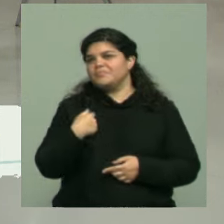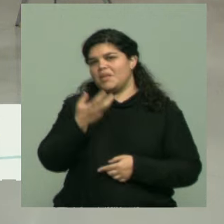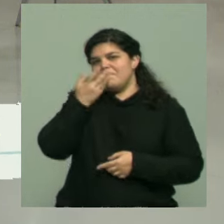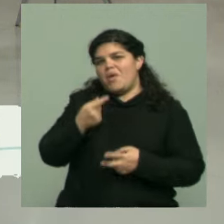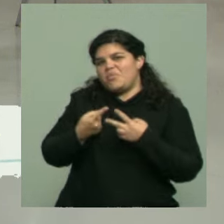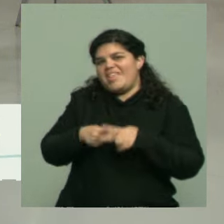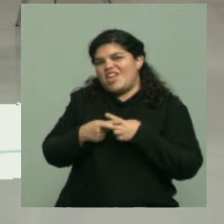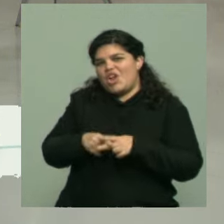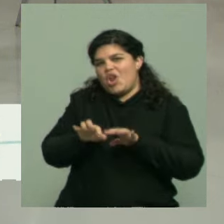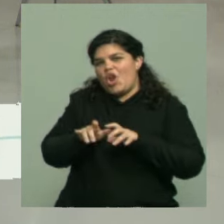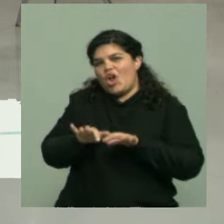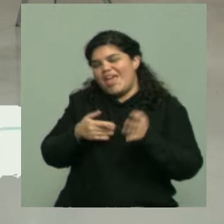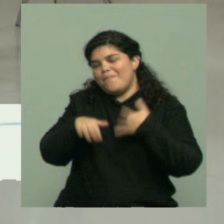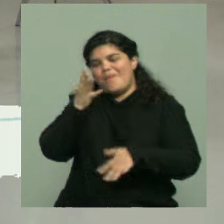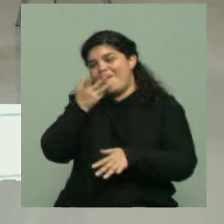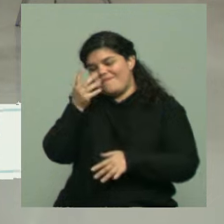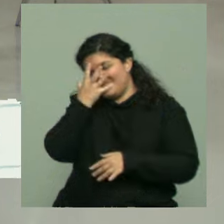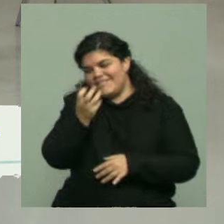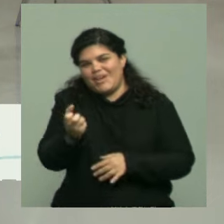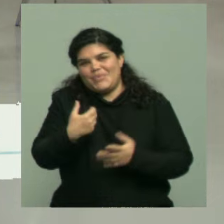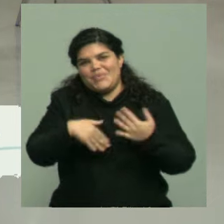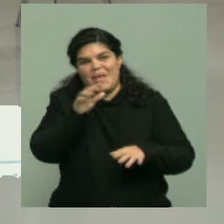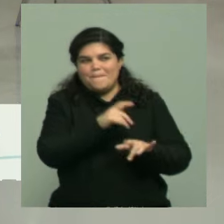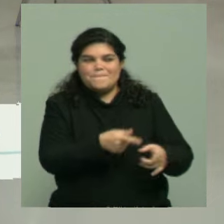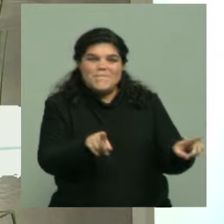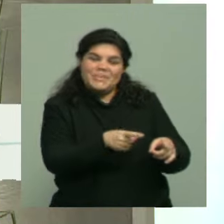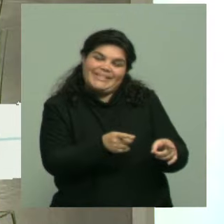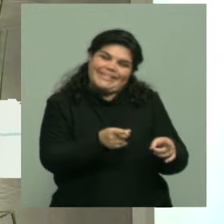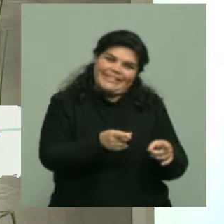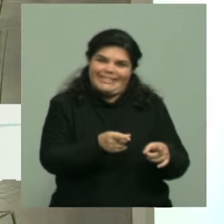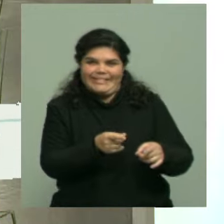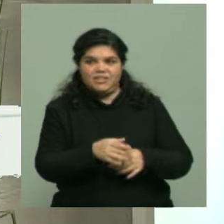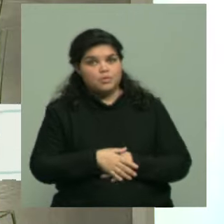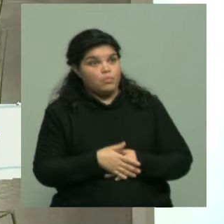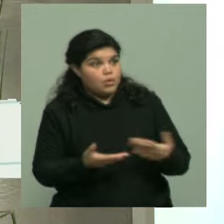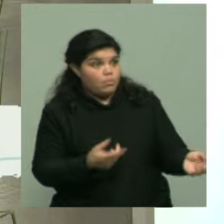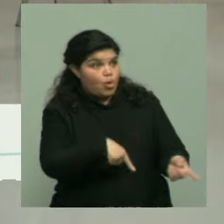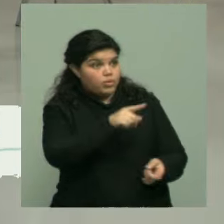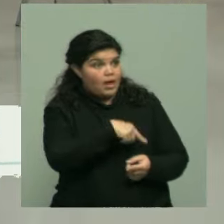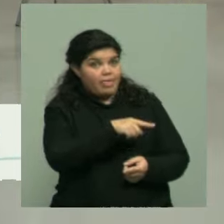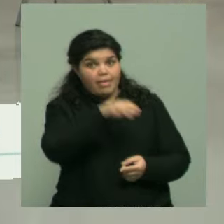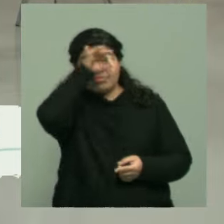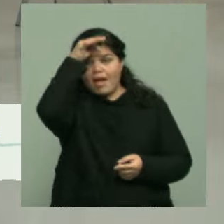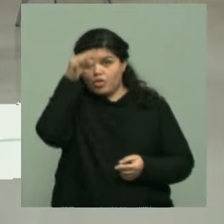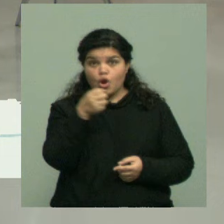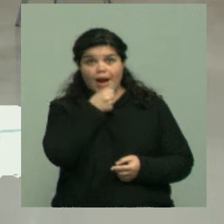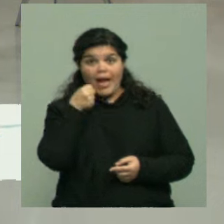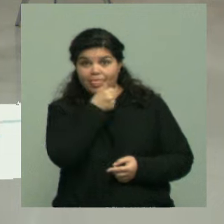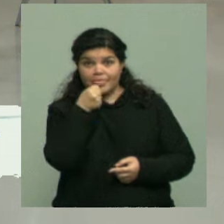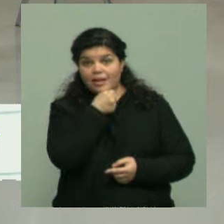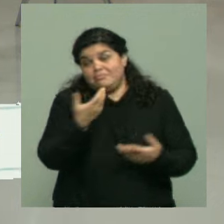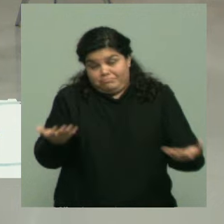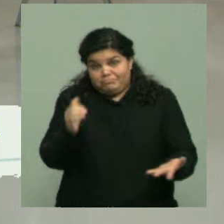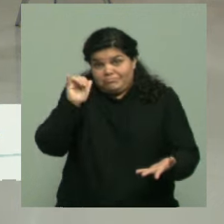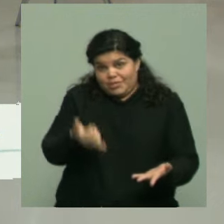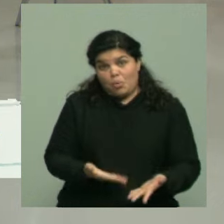que la música, te digo, la verdad. Bien. Pero bueno, si la obra tiene, hay que cantar, hay que cantar. Sí. A ellos no hacían, tenía otra opción. Claro. Tal cual.